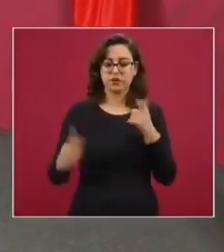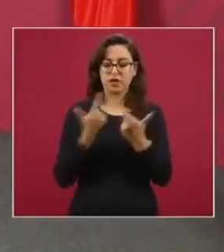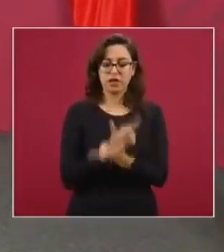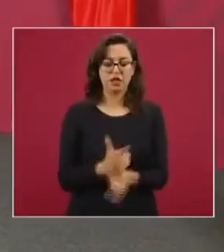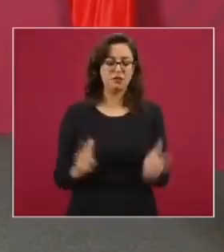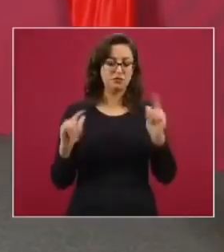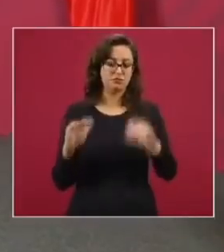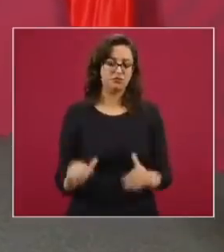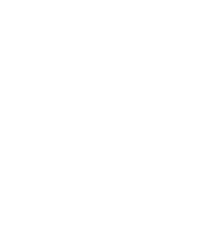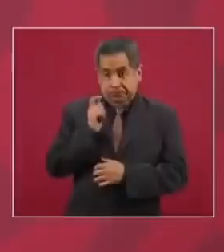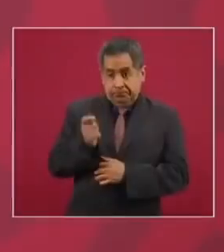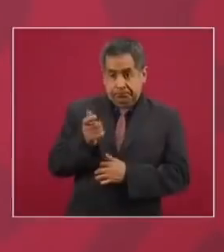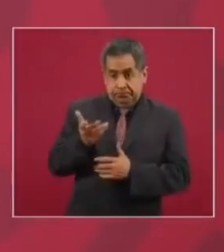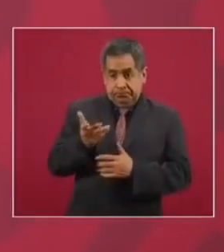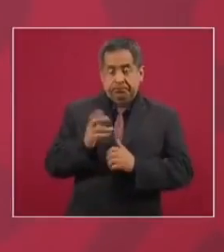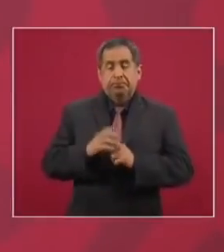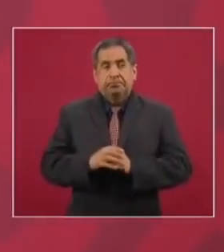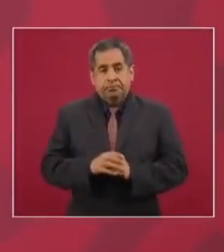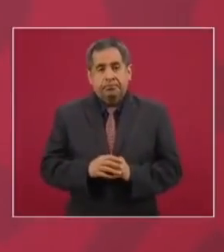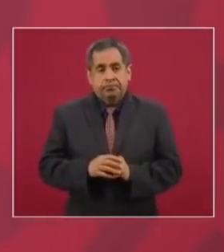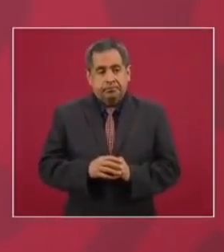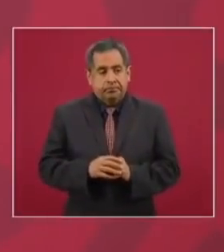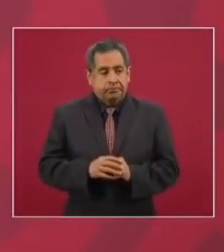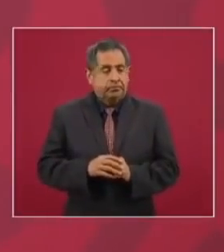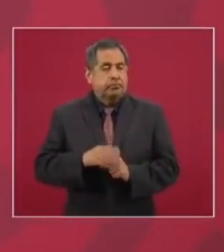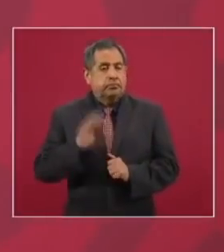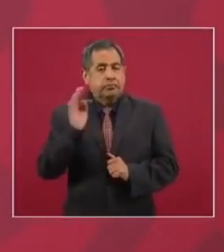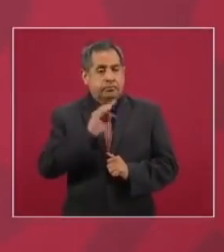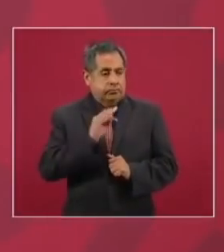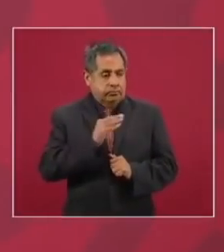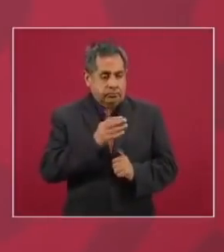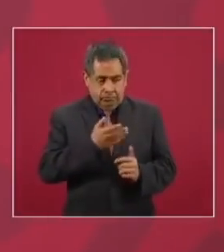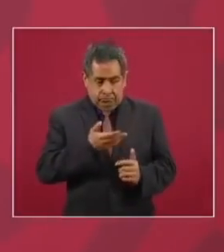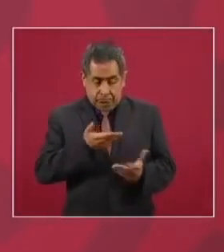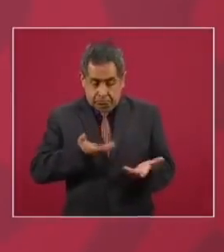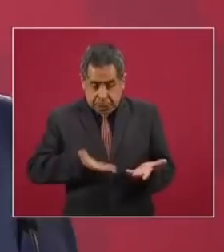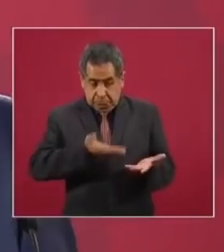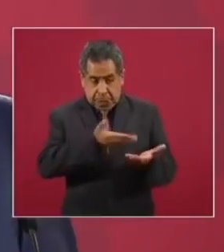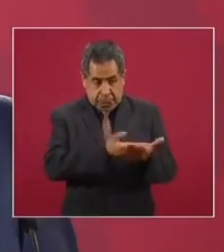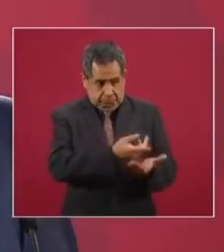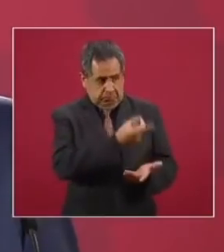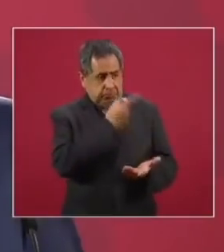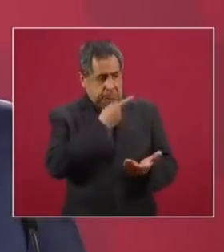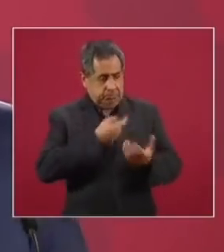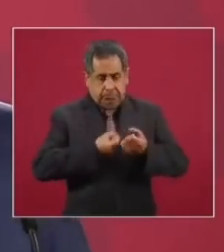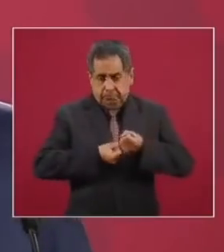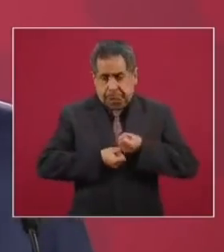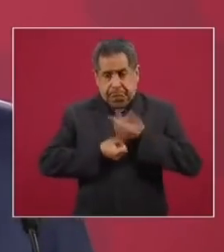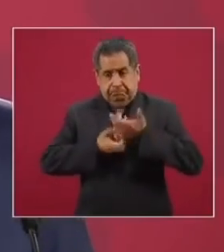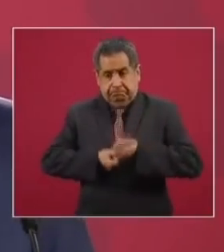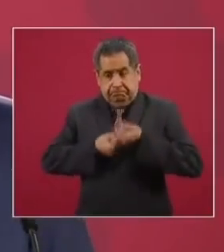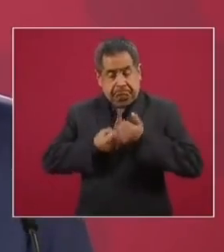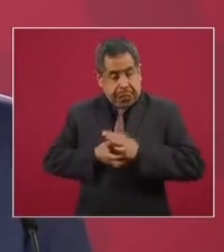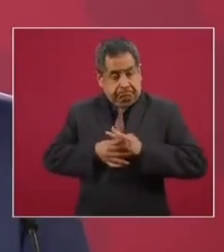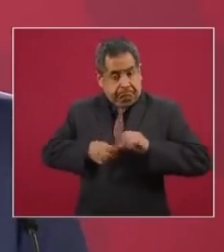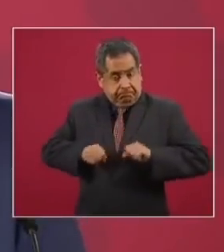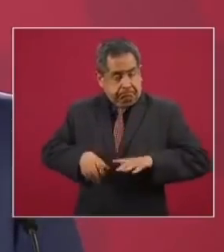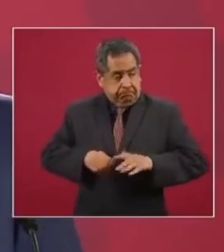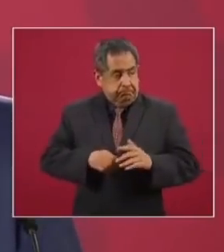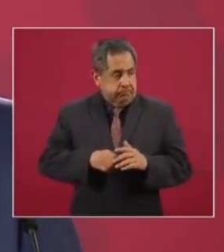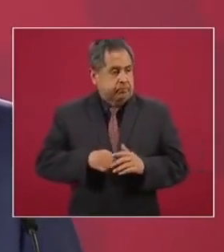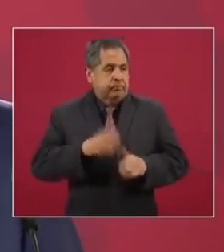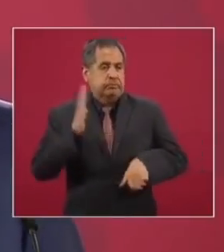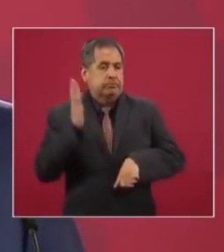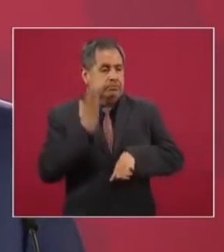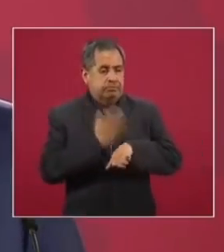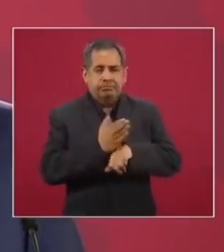libre y soberano. Se les propone que cooperen, y esto a cambio de una